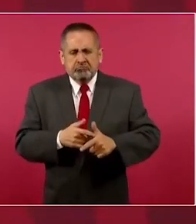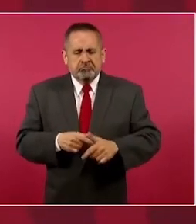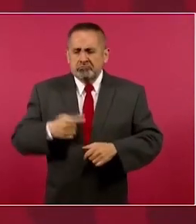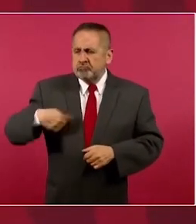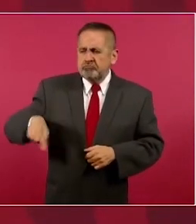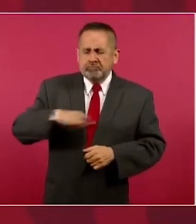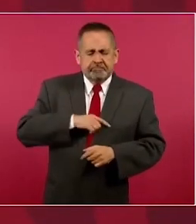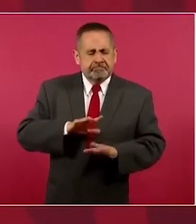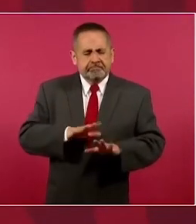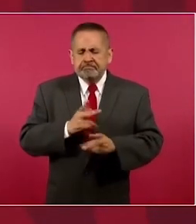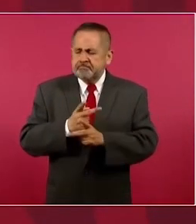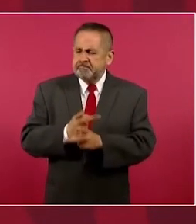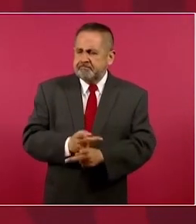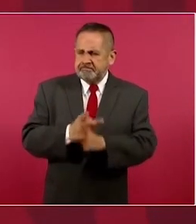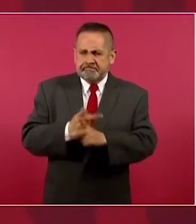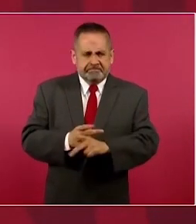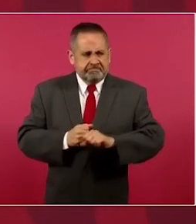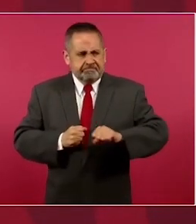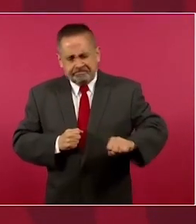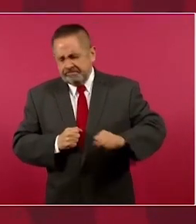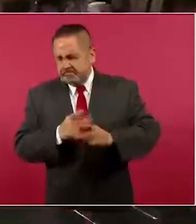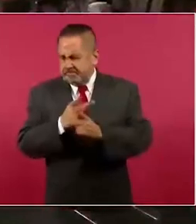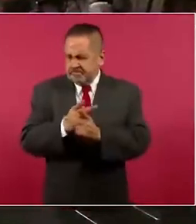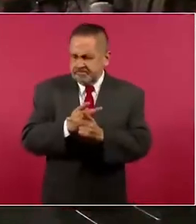tener paciencia,